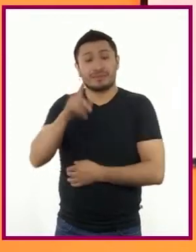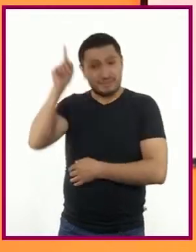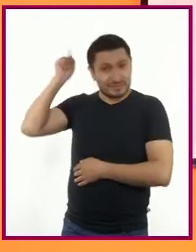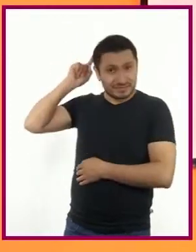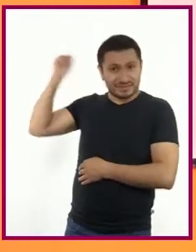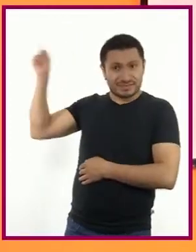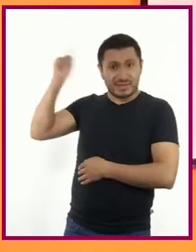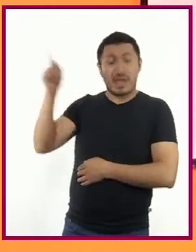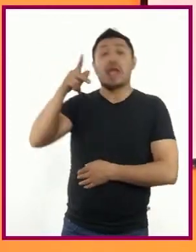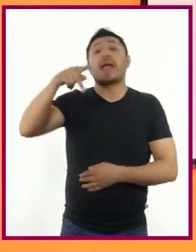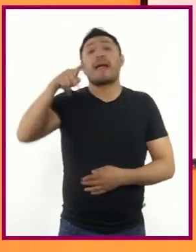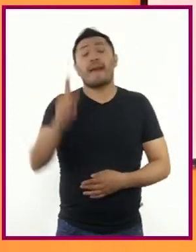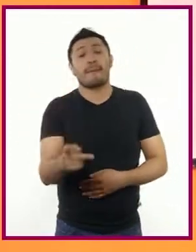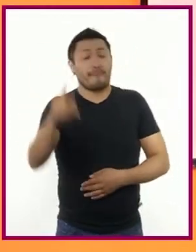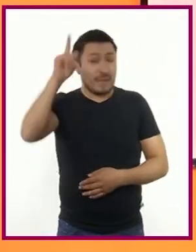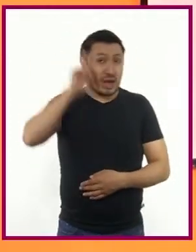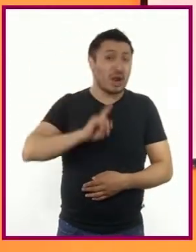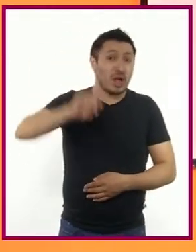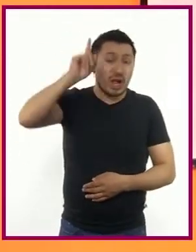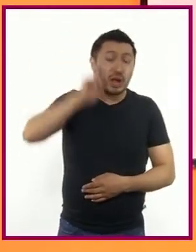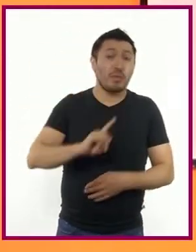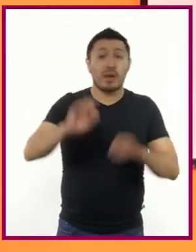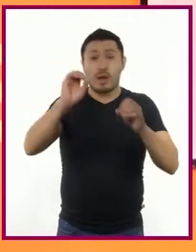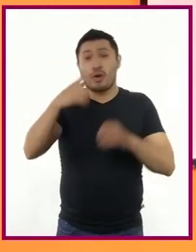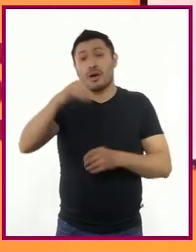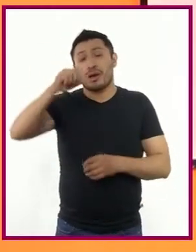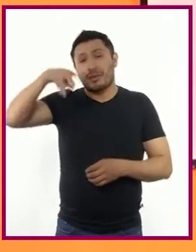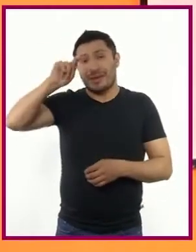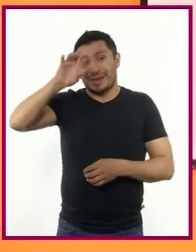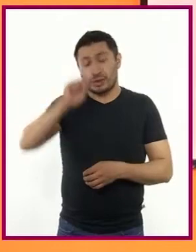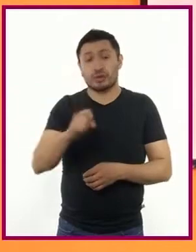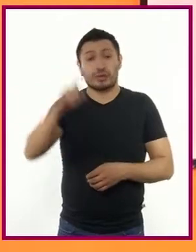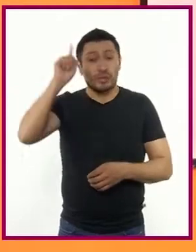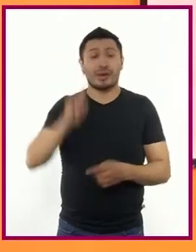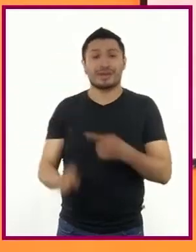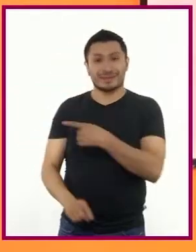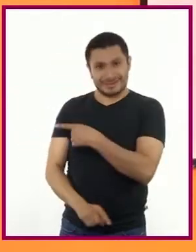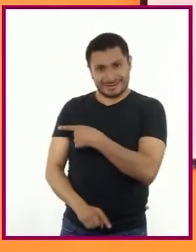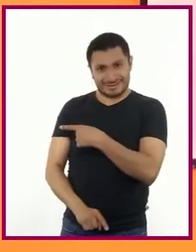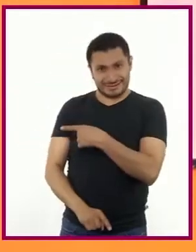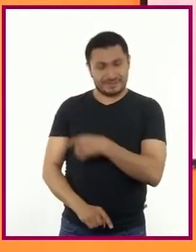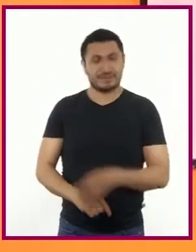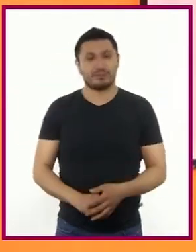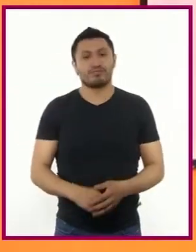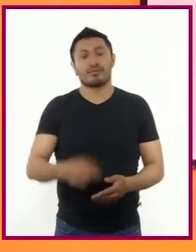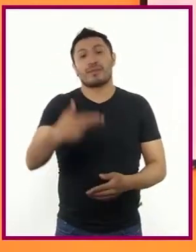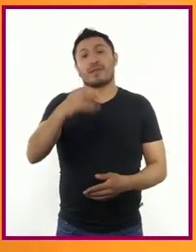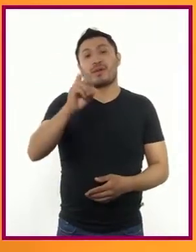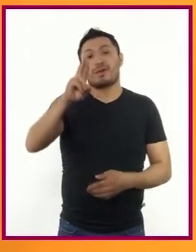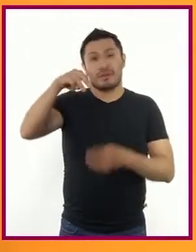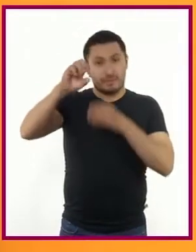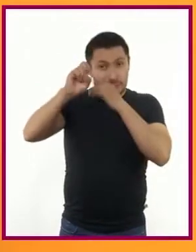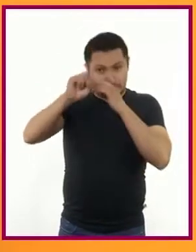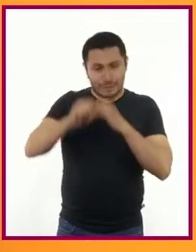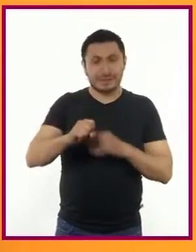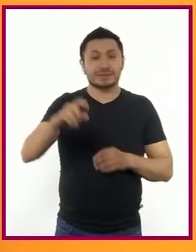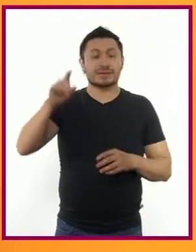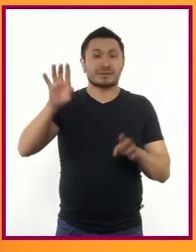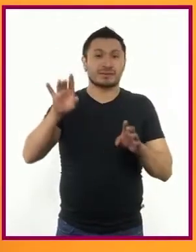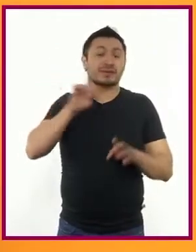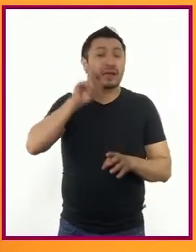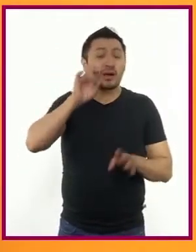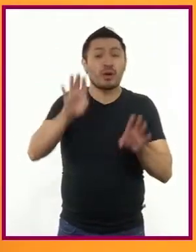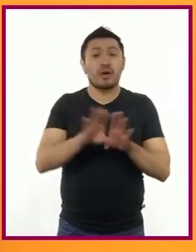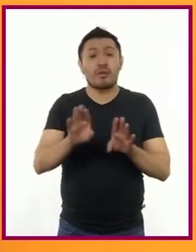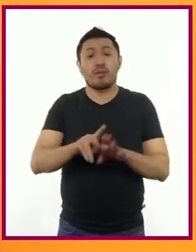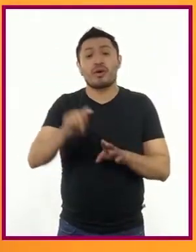En cambio, las células sexuales o gametos femeninos son los óvulos. Las hormonas sexuales, como la testosterona en